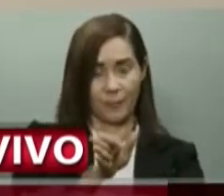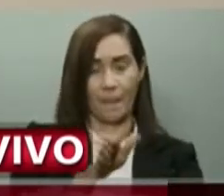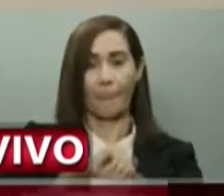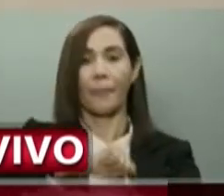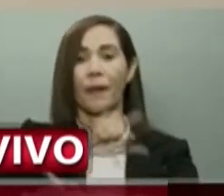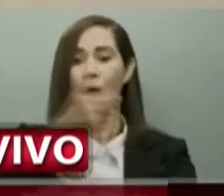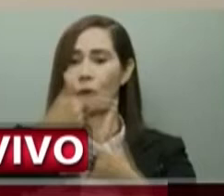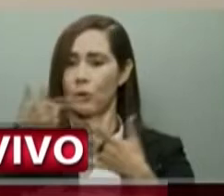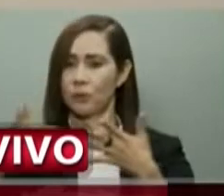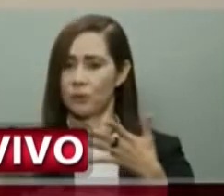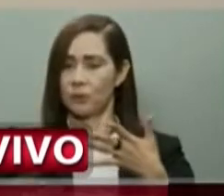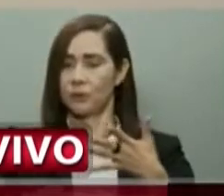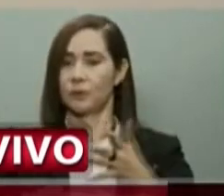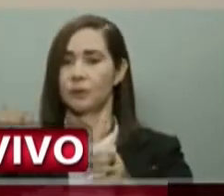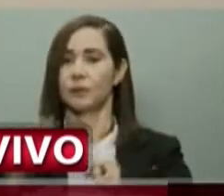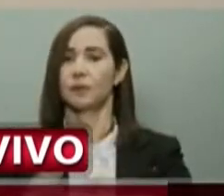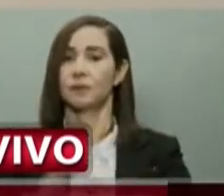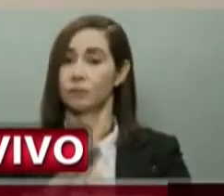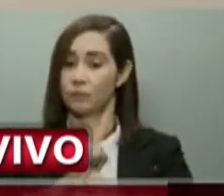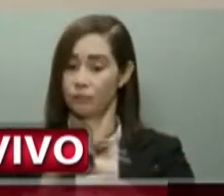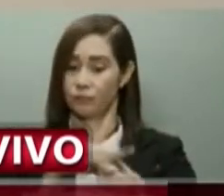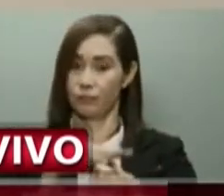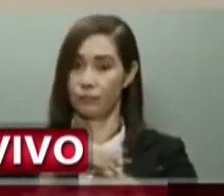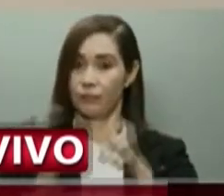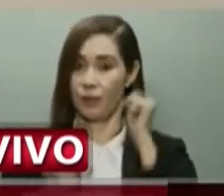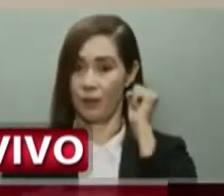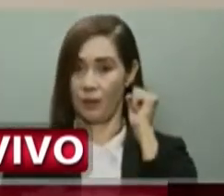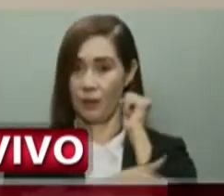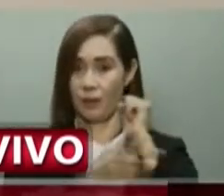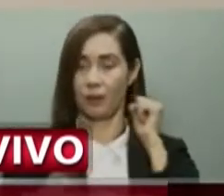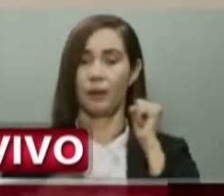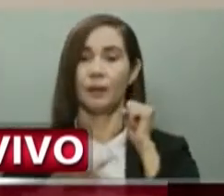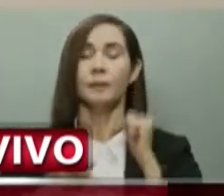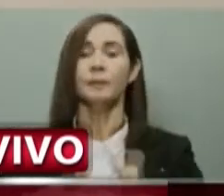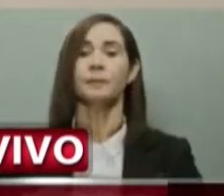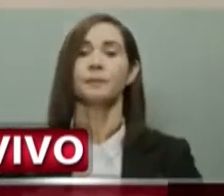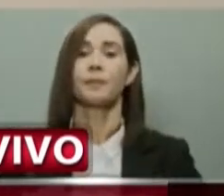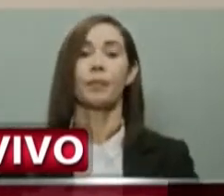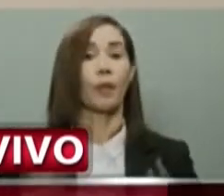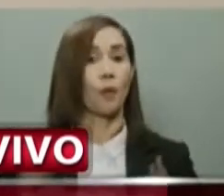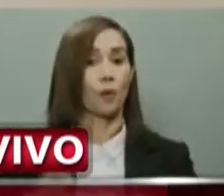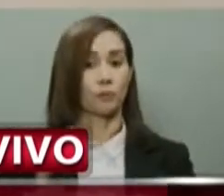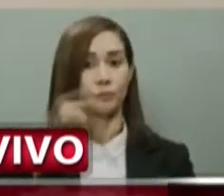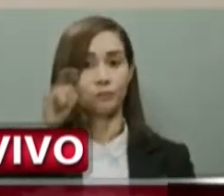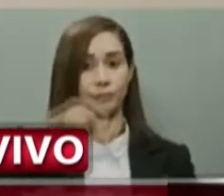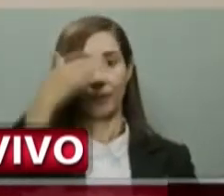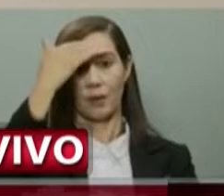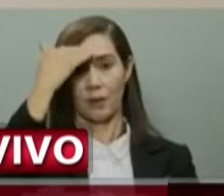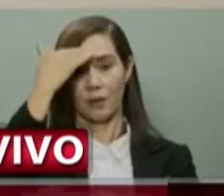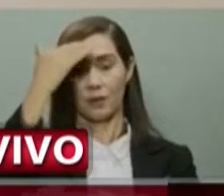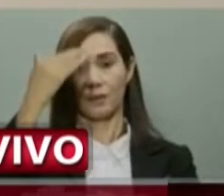entre otras actividades. Esa es la cantidad. Ahora, usted tiene que saber,